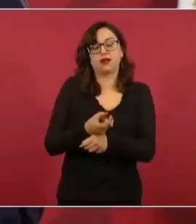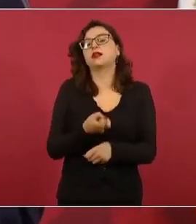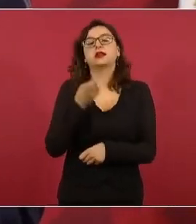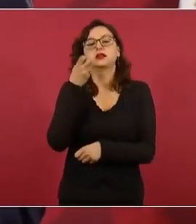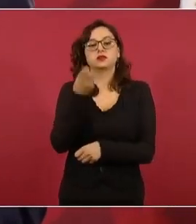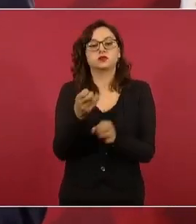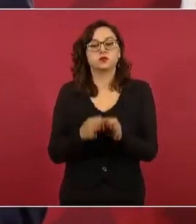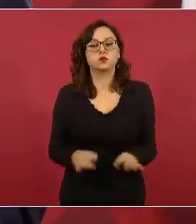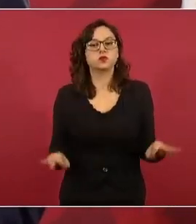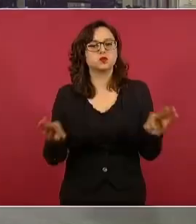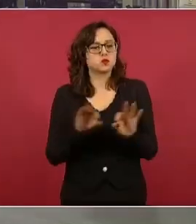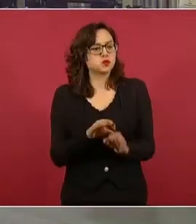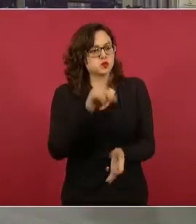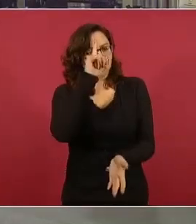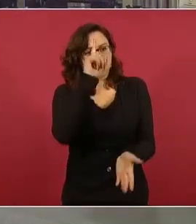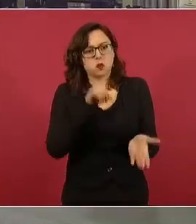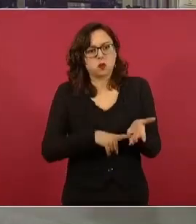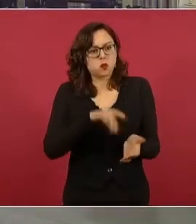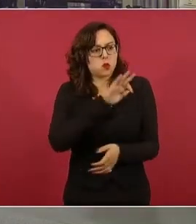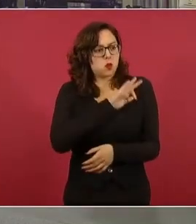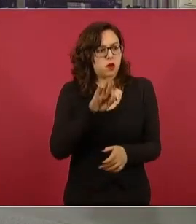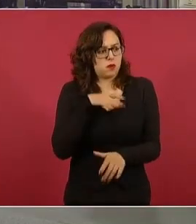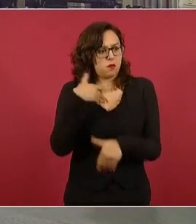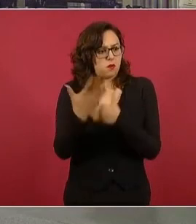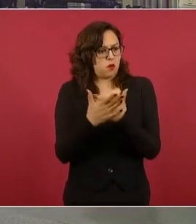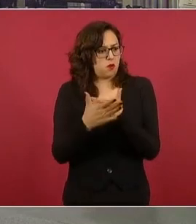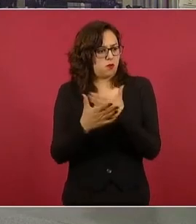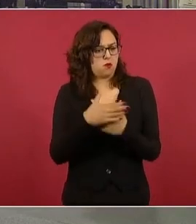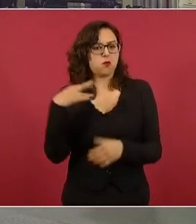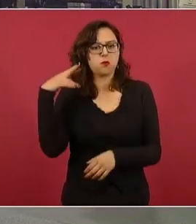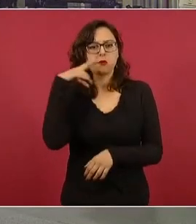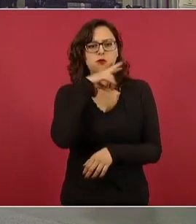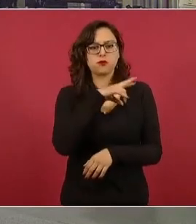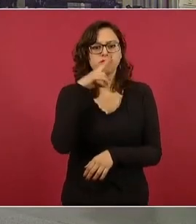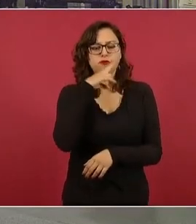Eso lo podemos hacer lo más pronto posible.